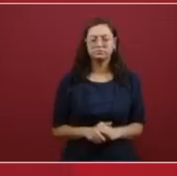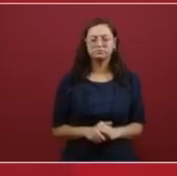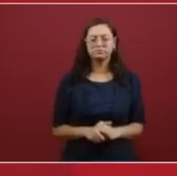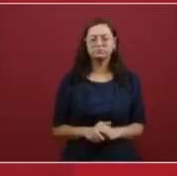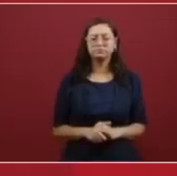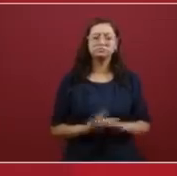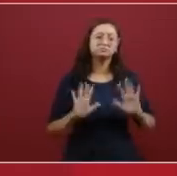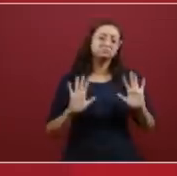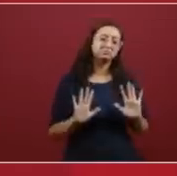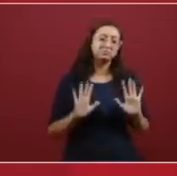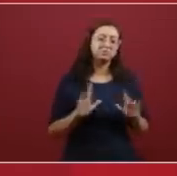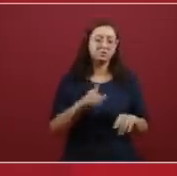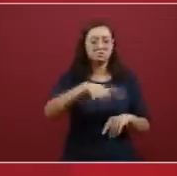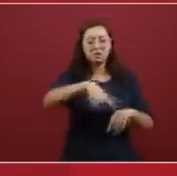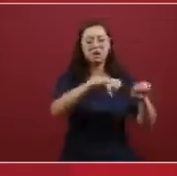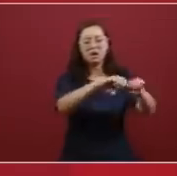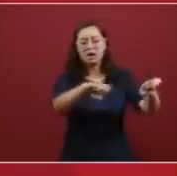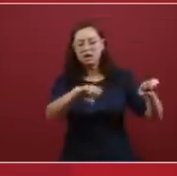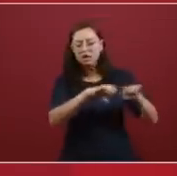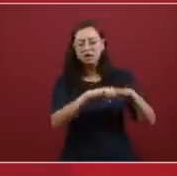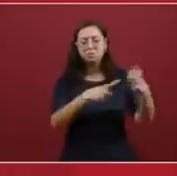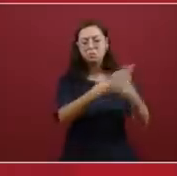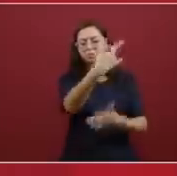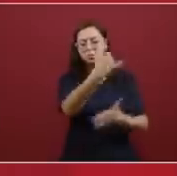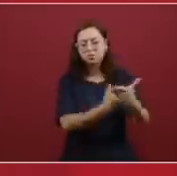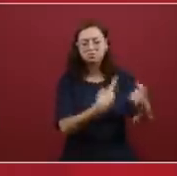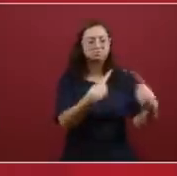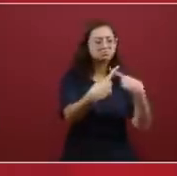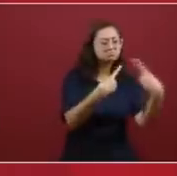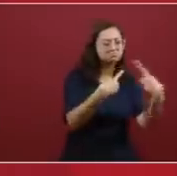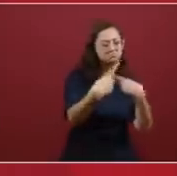que están trabajando en los proyectos